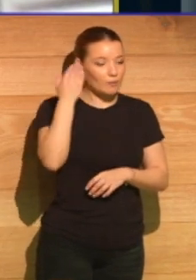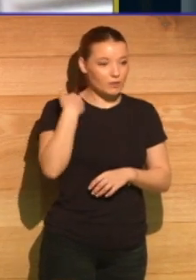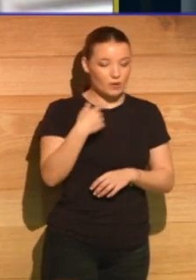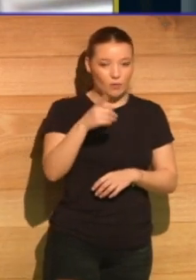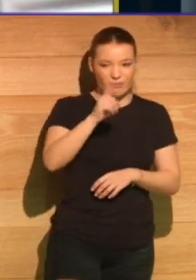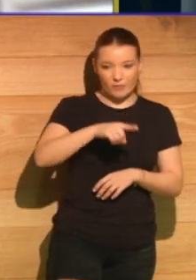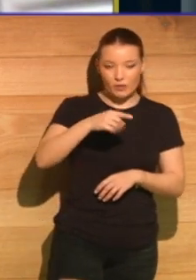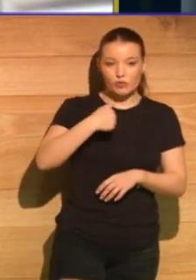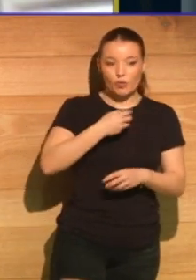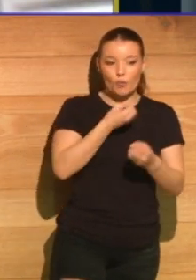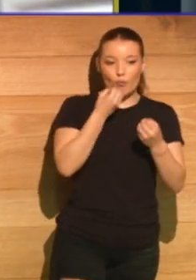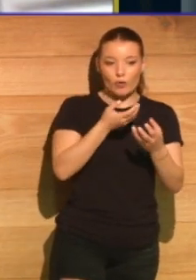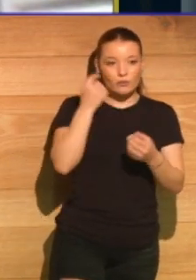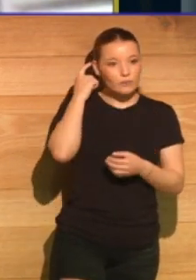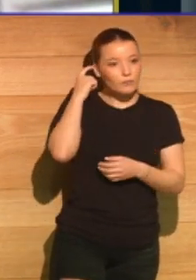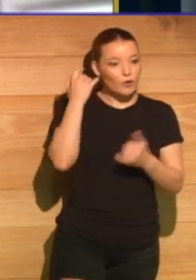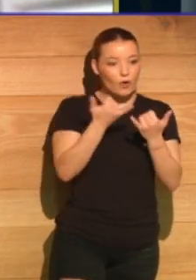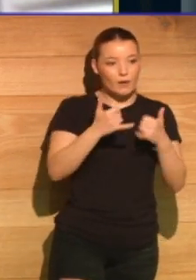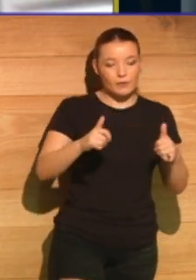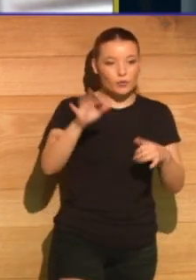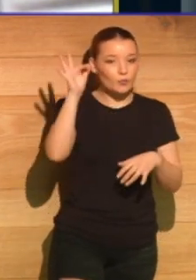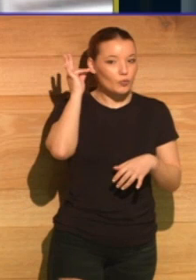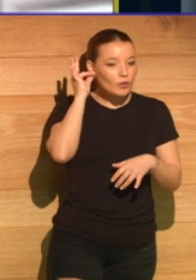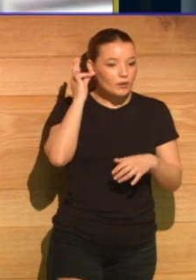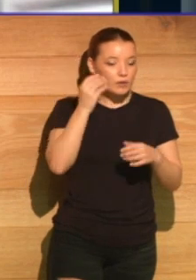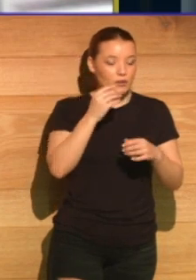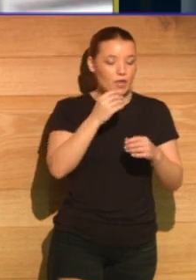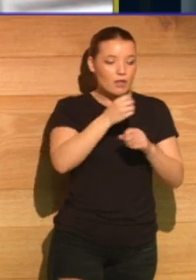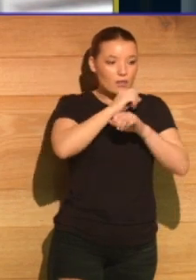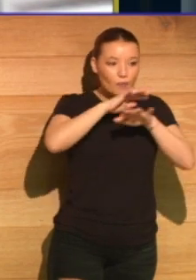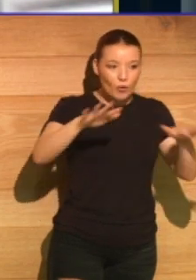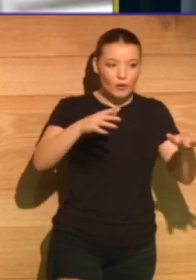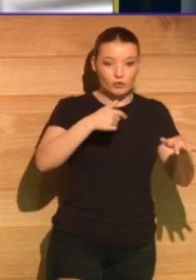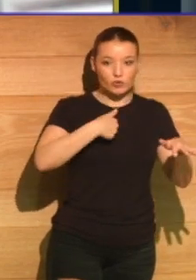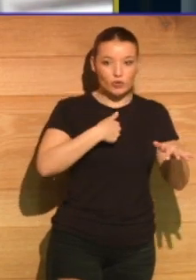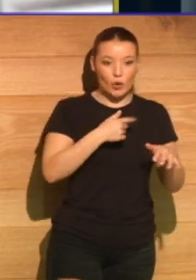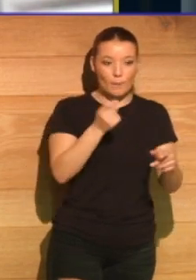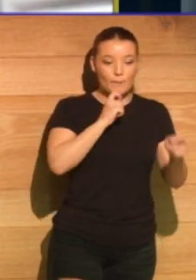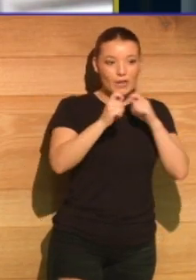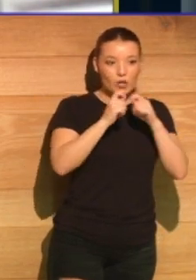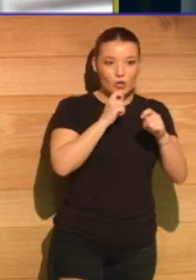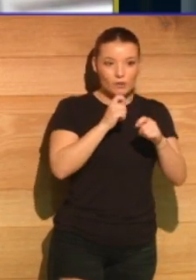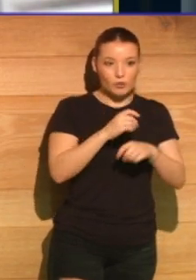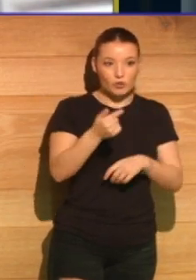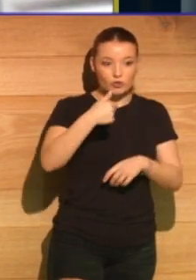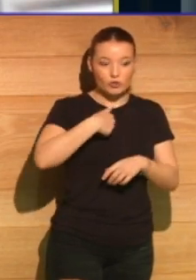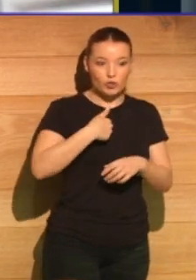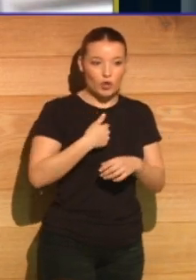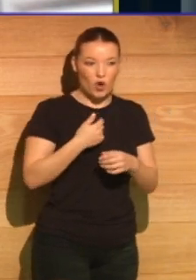un escenario, en un evento de mujeres divulgadoras, ¿no? Que estudié periodismo, yo quería ser corresponsal de